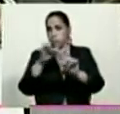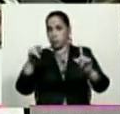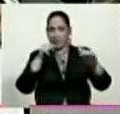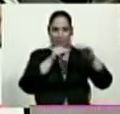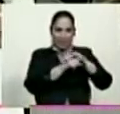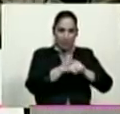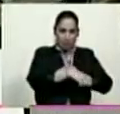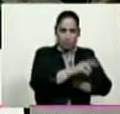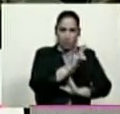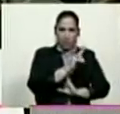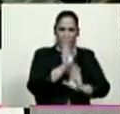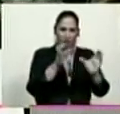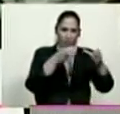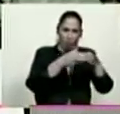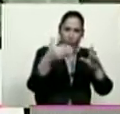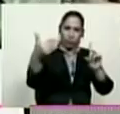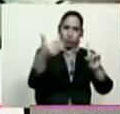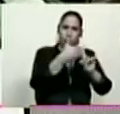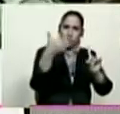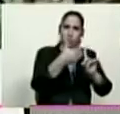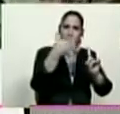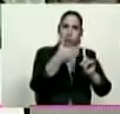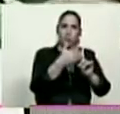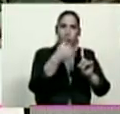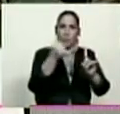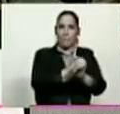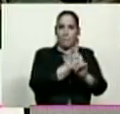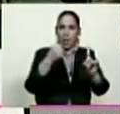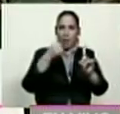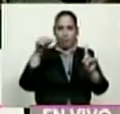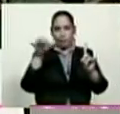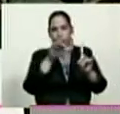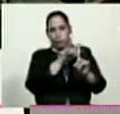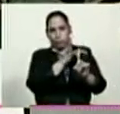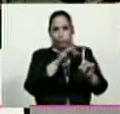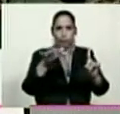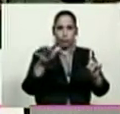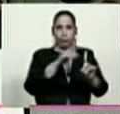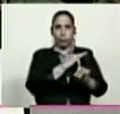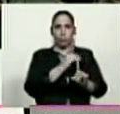sigue un conjunto de agresiones y provocaciones,